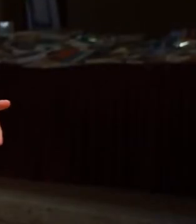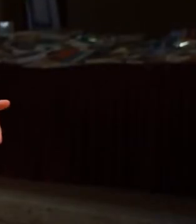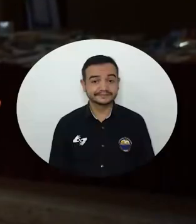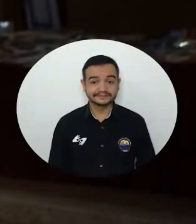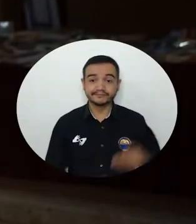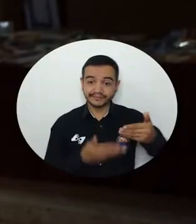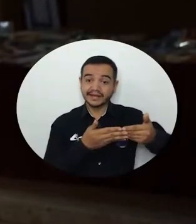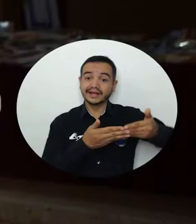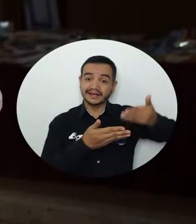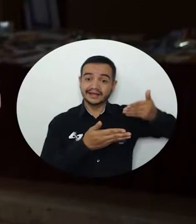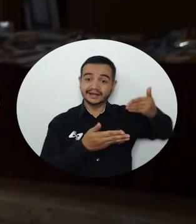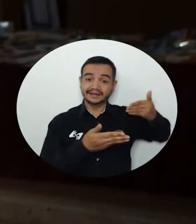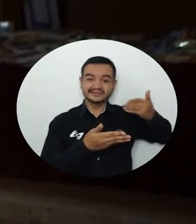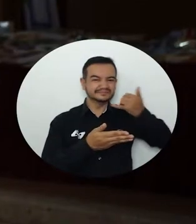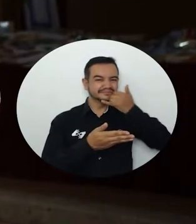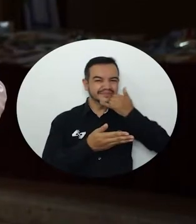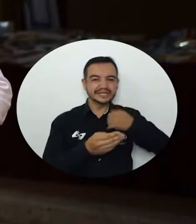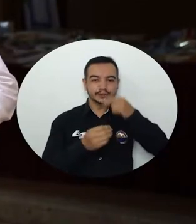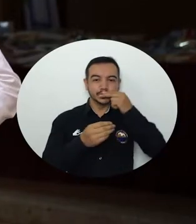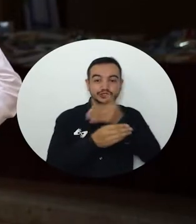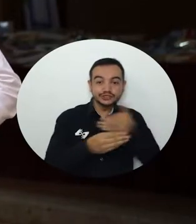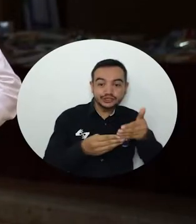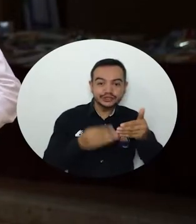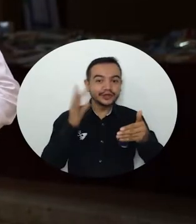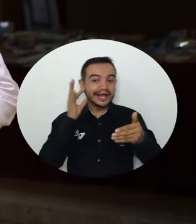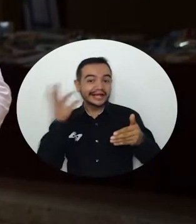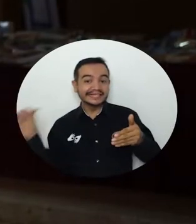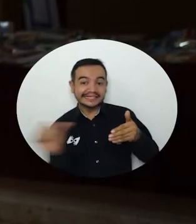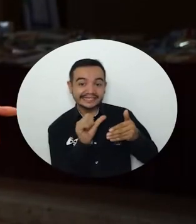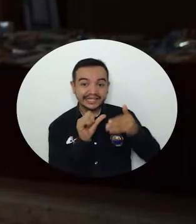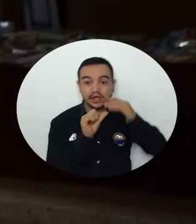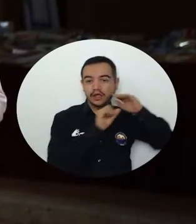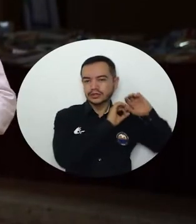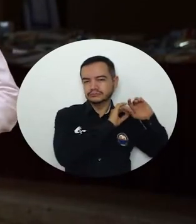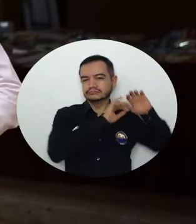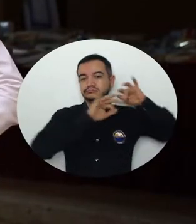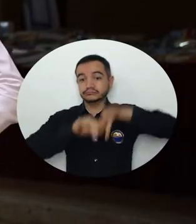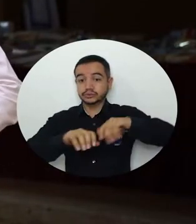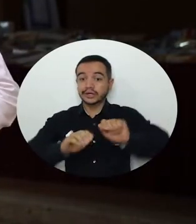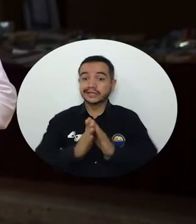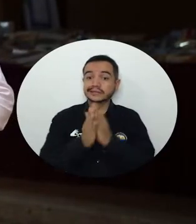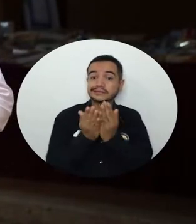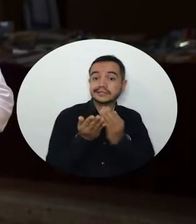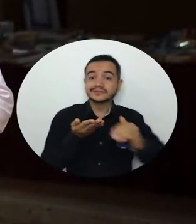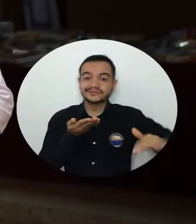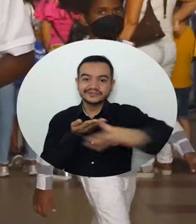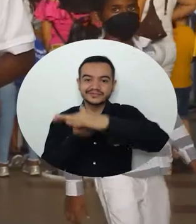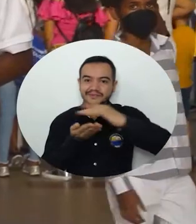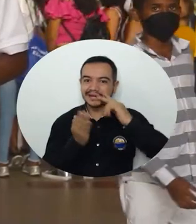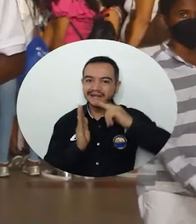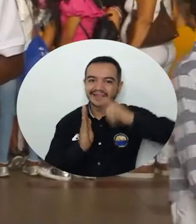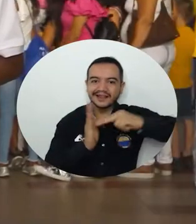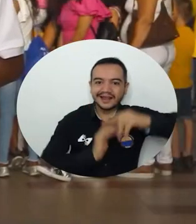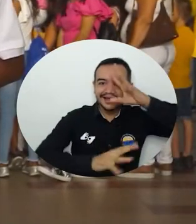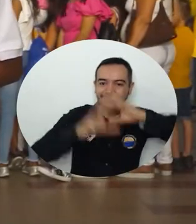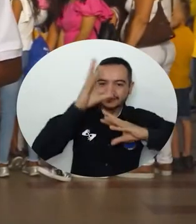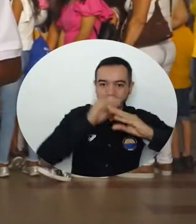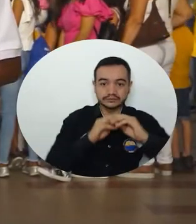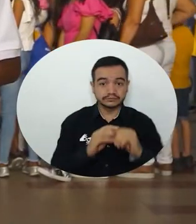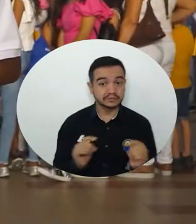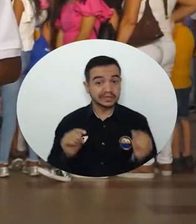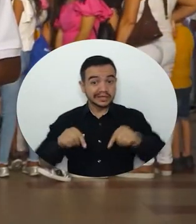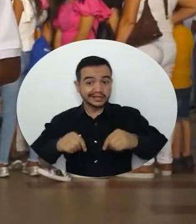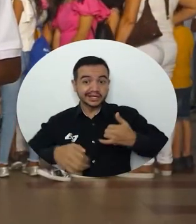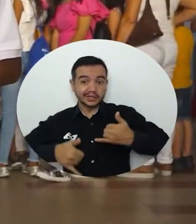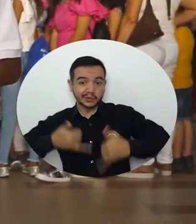Como en versiones anteriores, los niños y niñas también pudieron disfrutar y aprender de Filsmar 2021. Con la promoción de